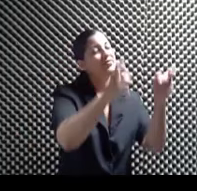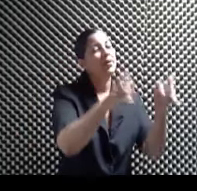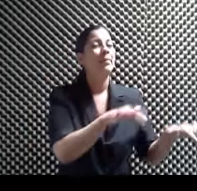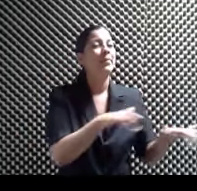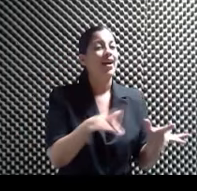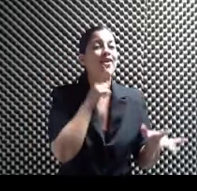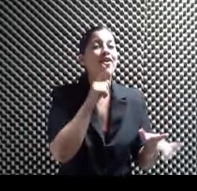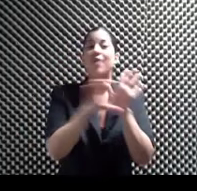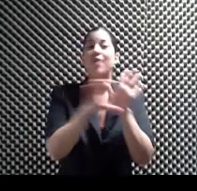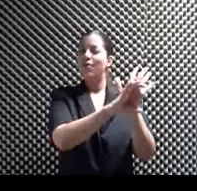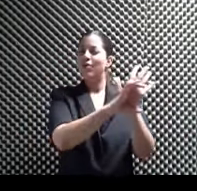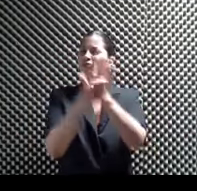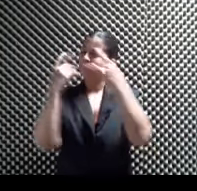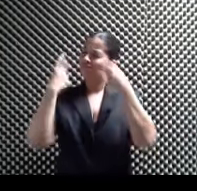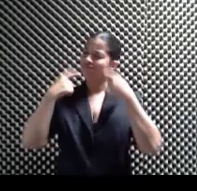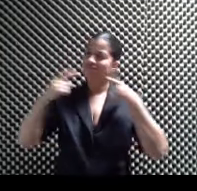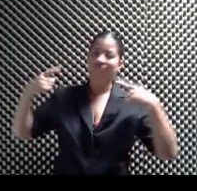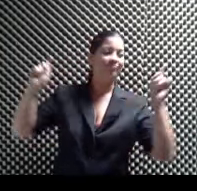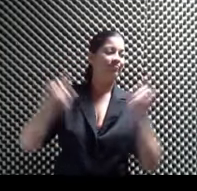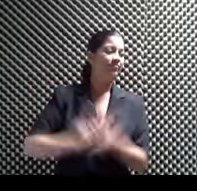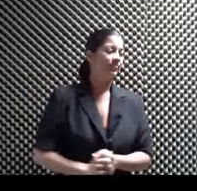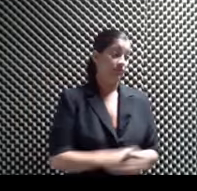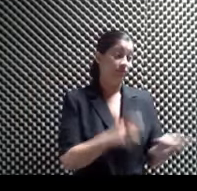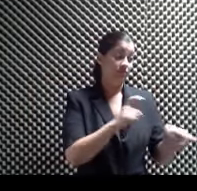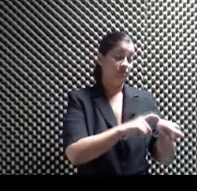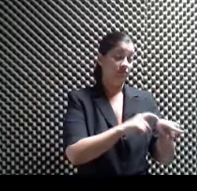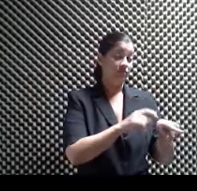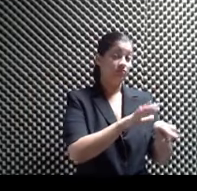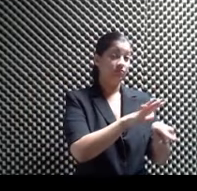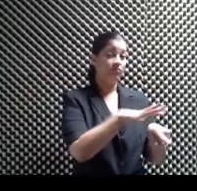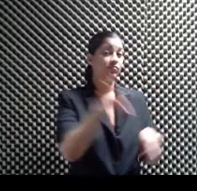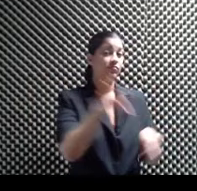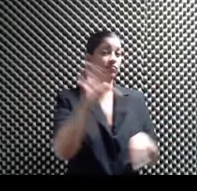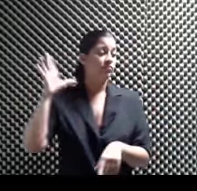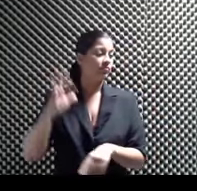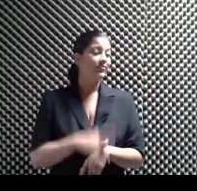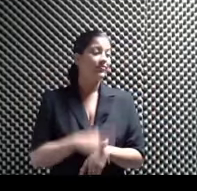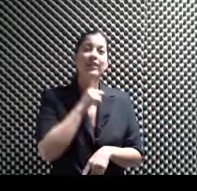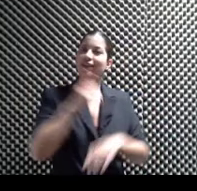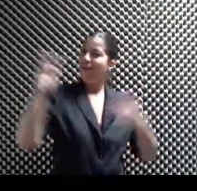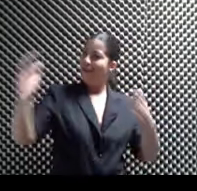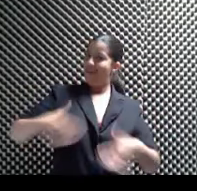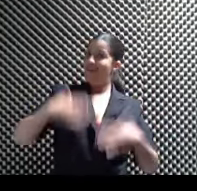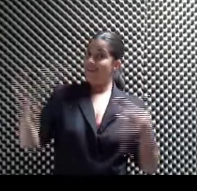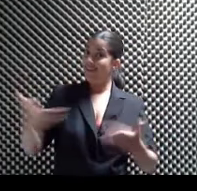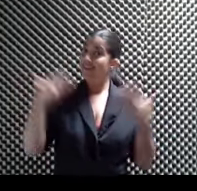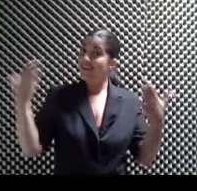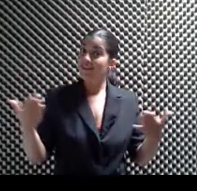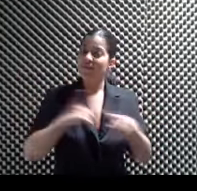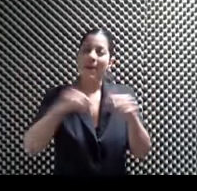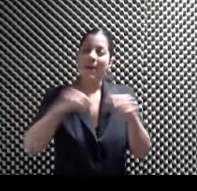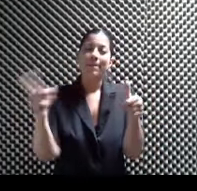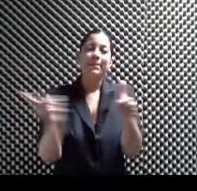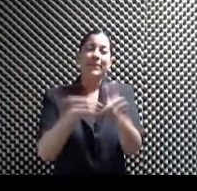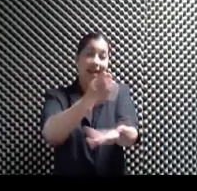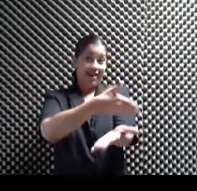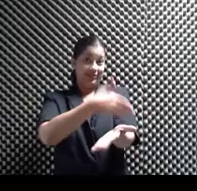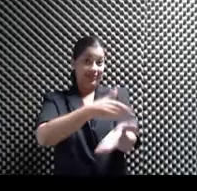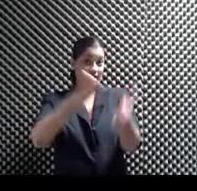difundió muchísimo De esa época Eso fue todo motivo de alegría Y fue la primera cantante O figura De